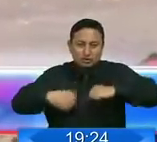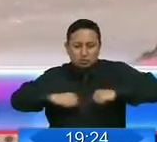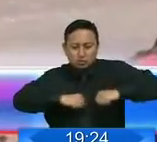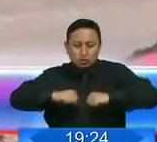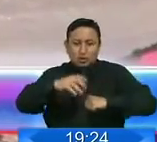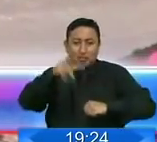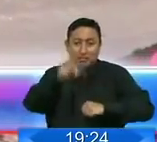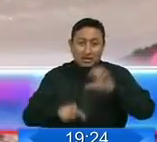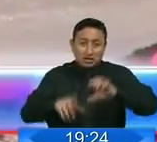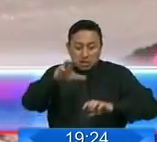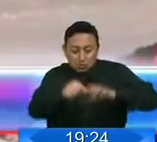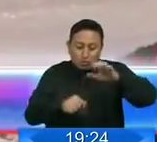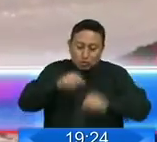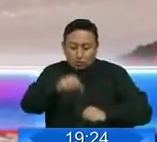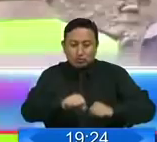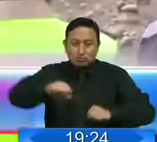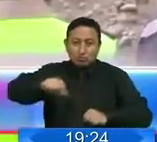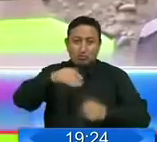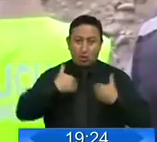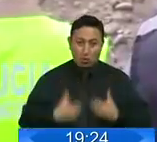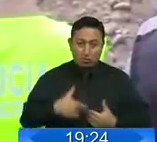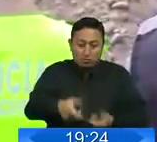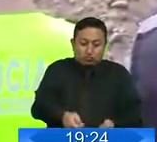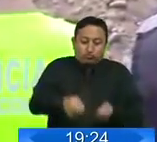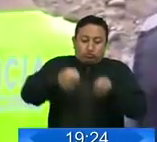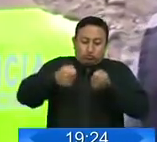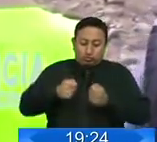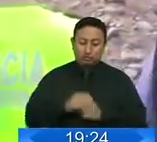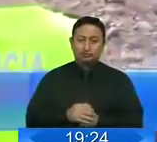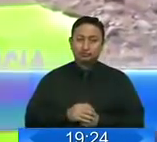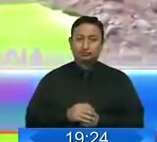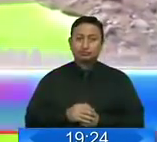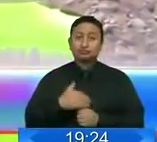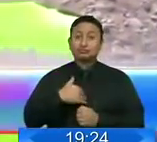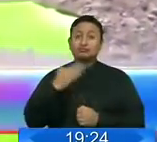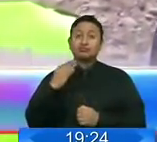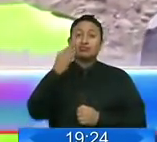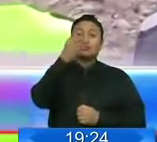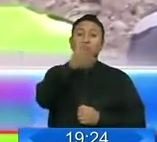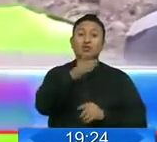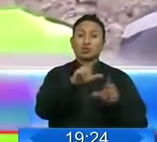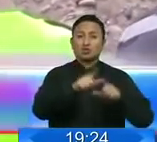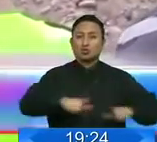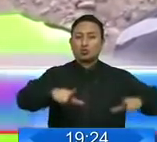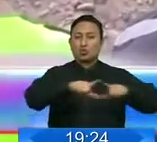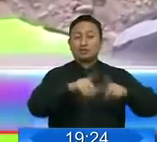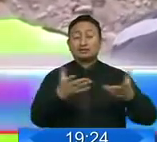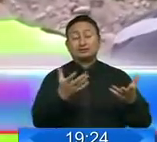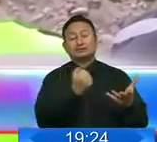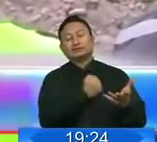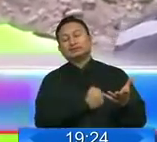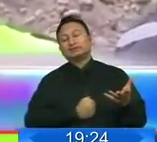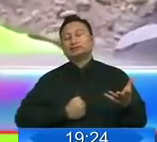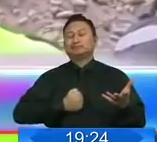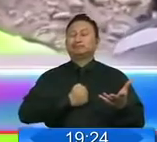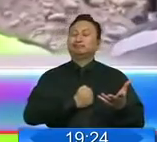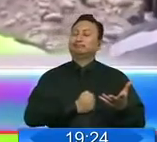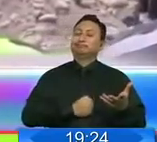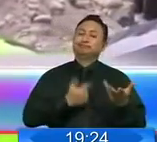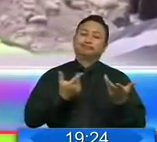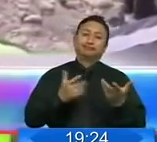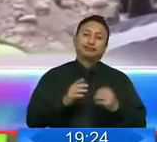rescate para hacer la extracción. Nos dirigimos al sitio encontrándonos con la novedad lamentable de que había sido por